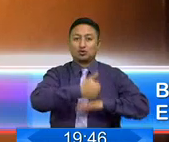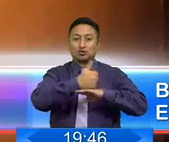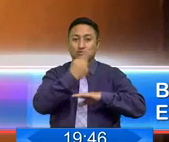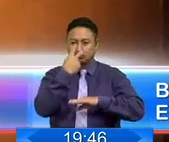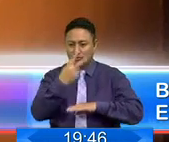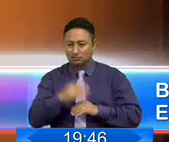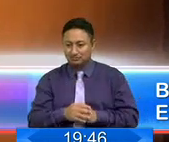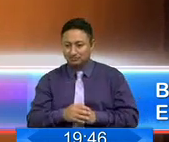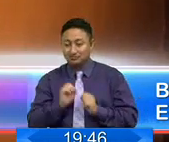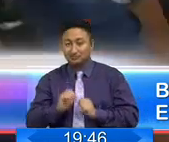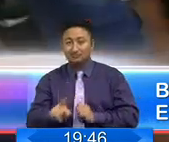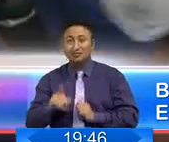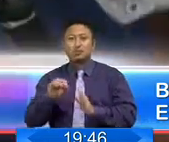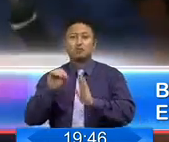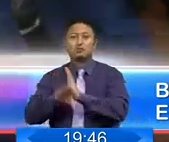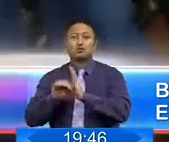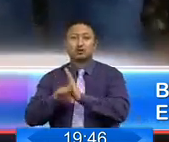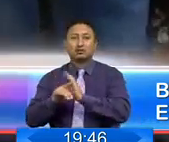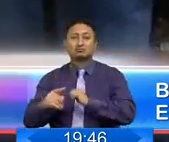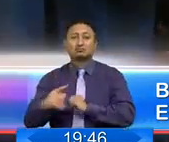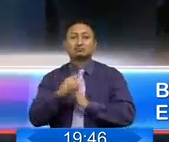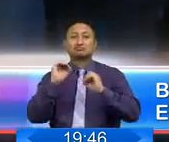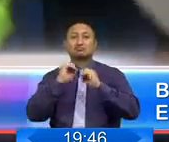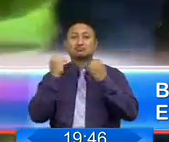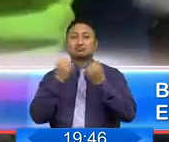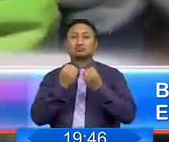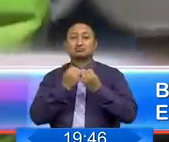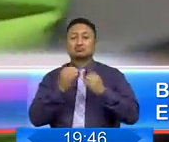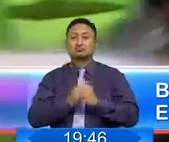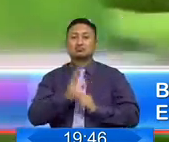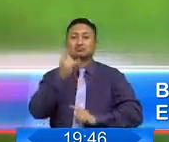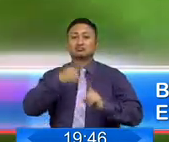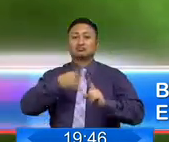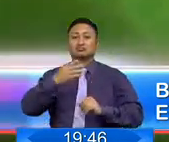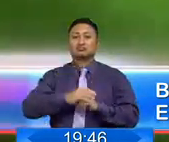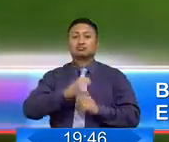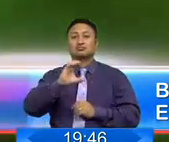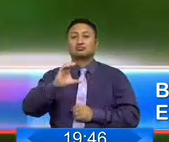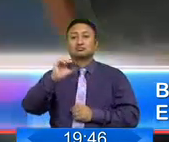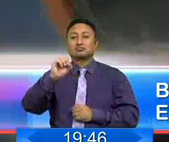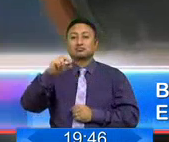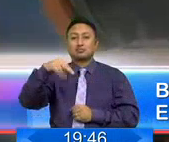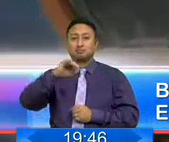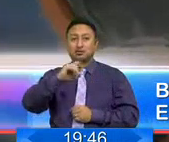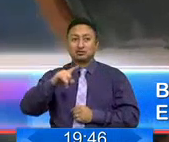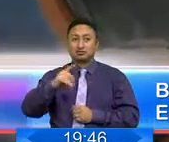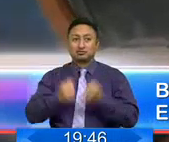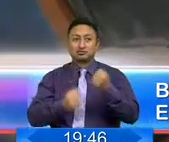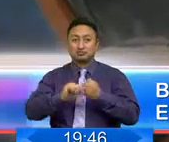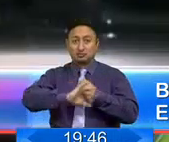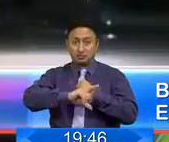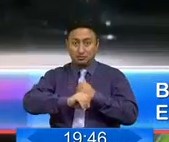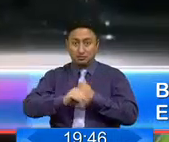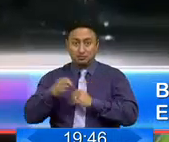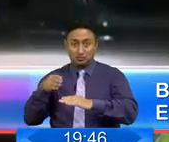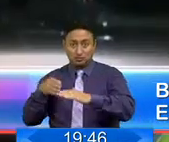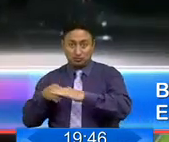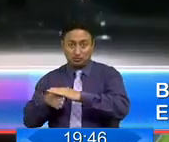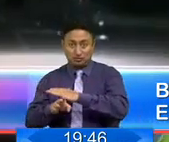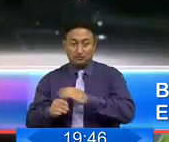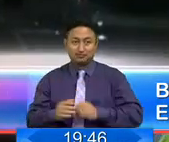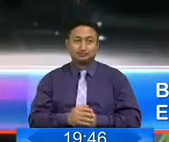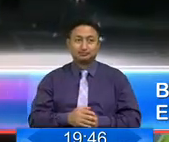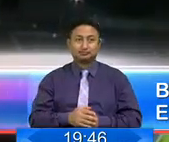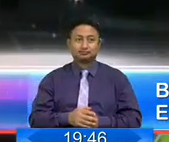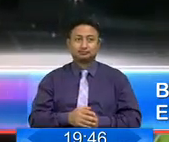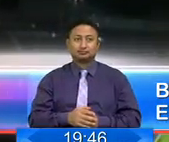que se encontraban las bodegas en donde la banda liderada por alias Camino ocultaba autos robados. Específicamente